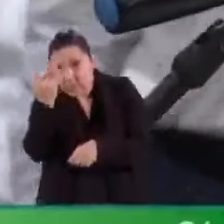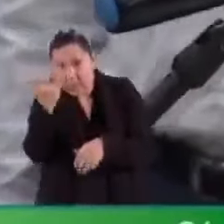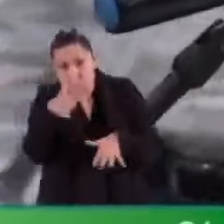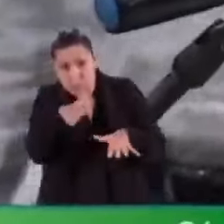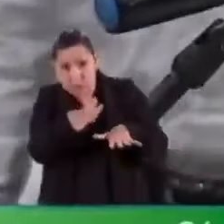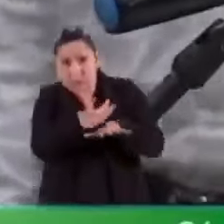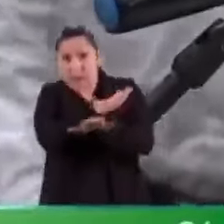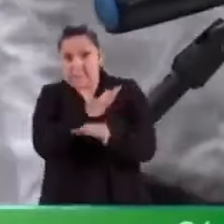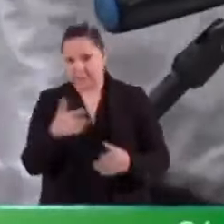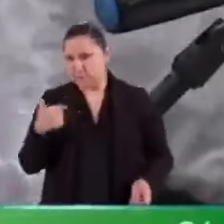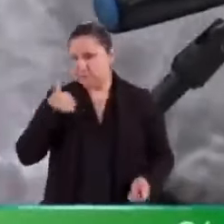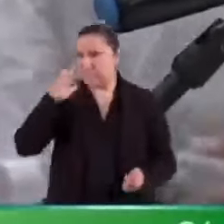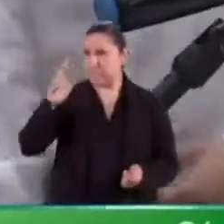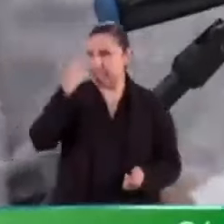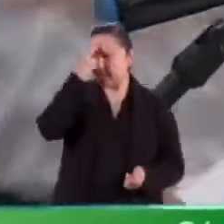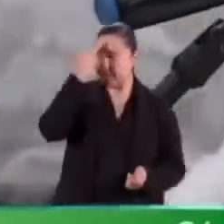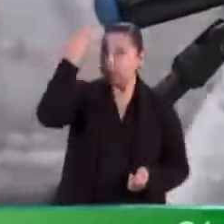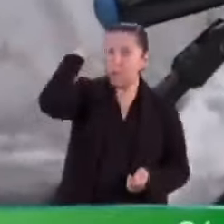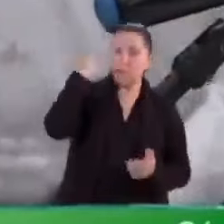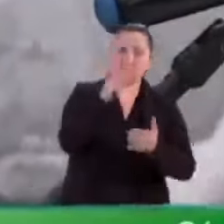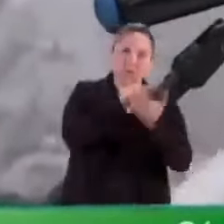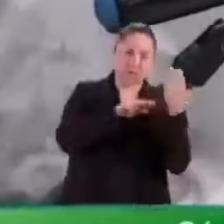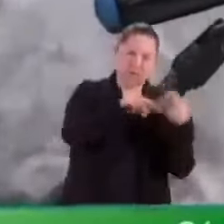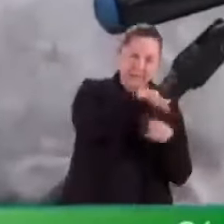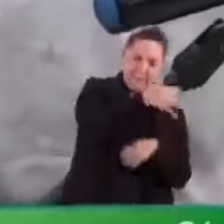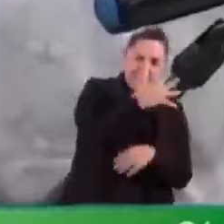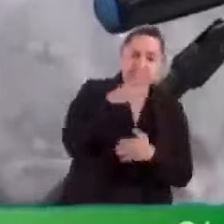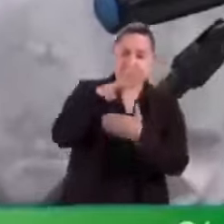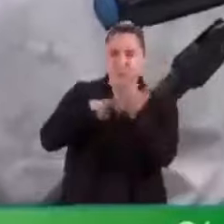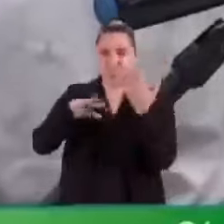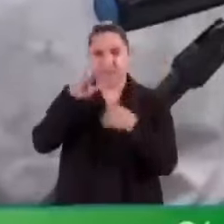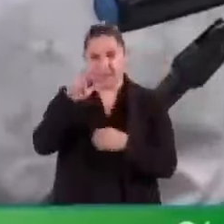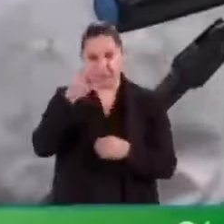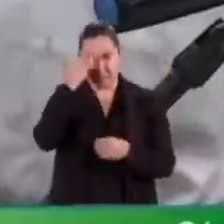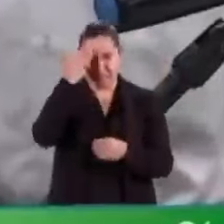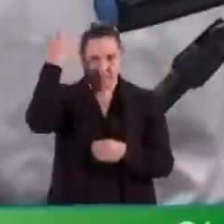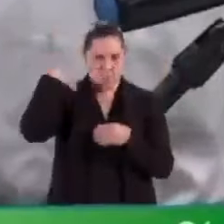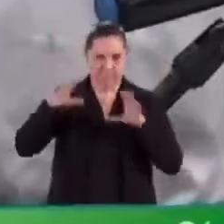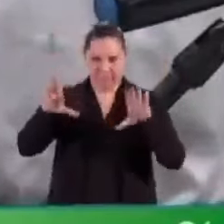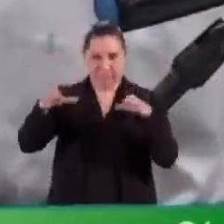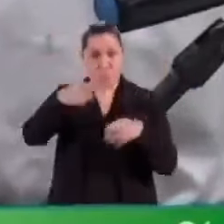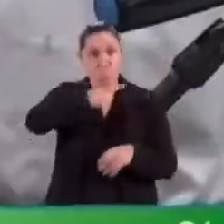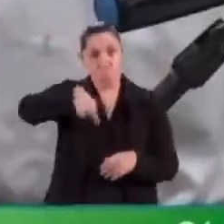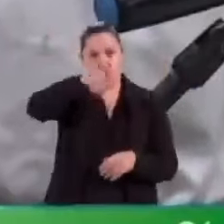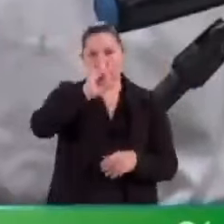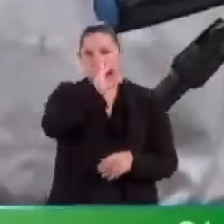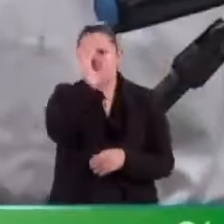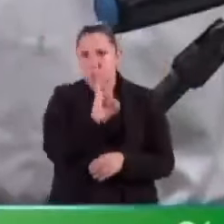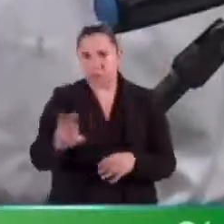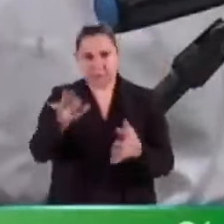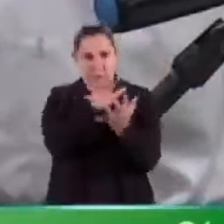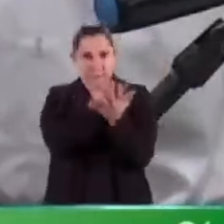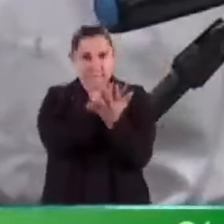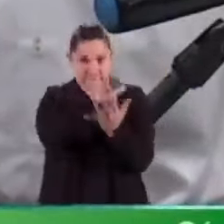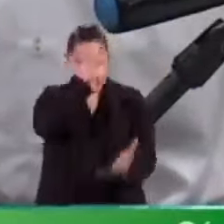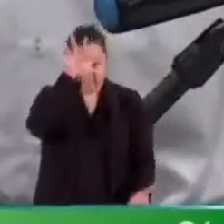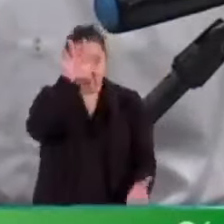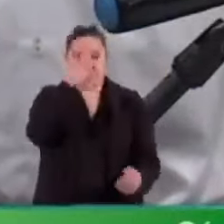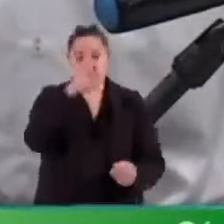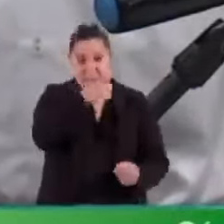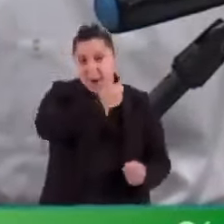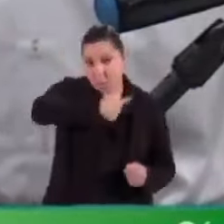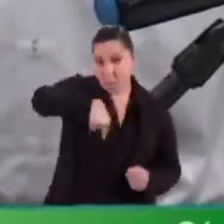del 2015 al 2018, cuando eran mayoría, porque les recuerdo una cosa, ya no